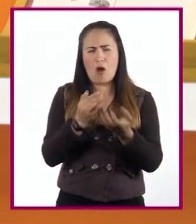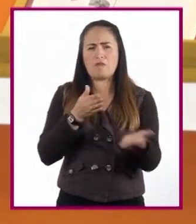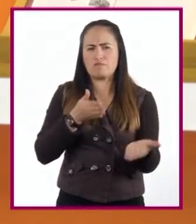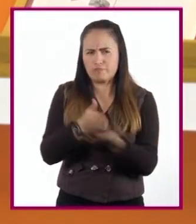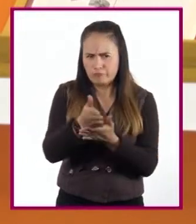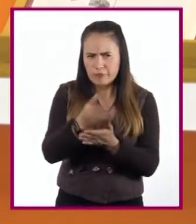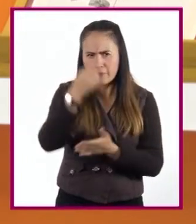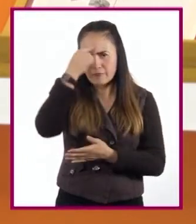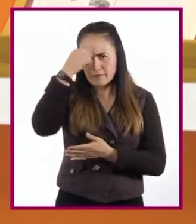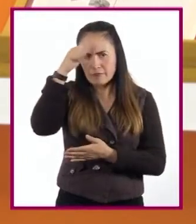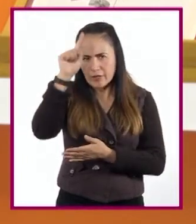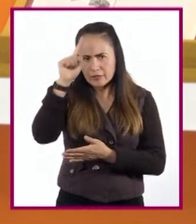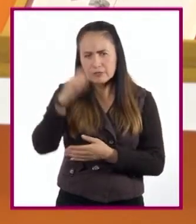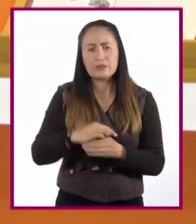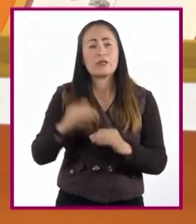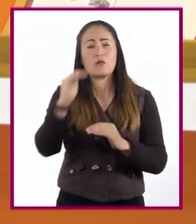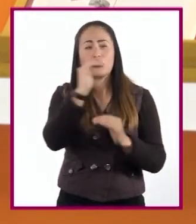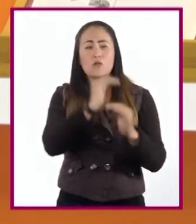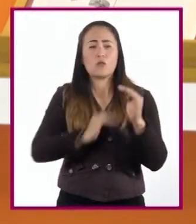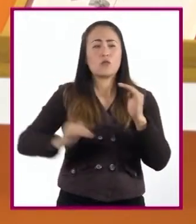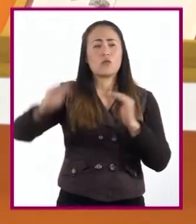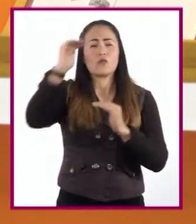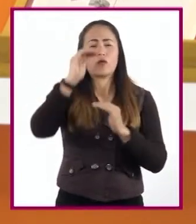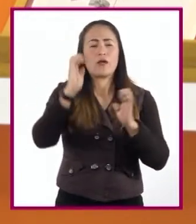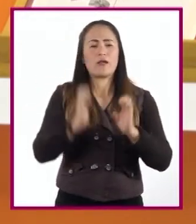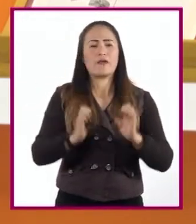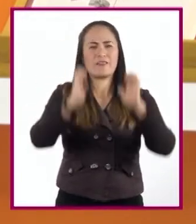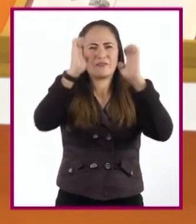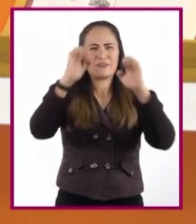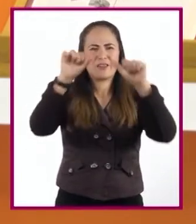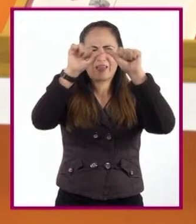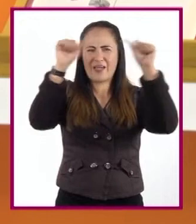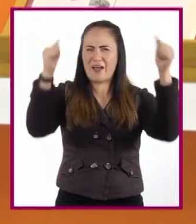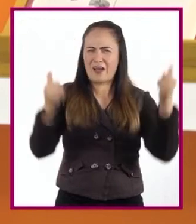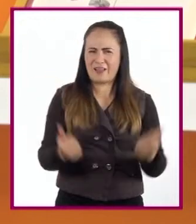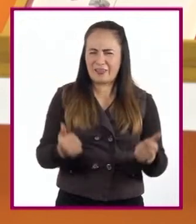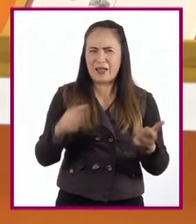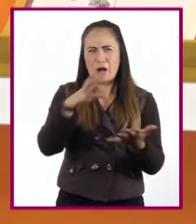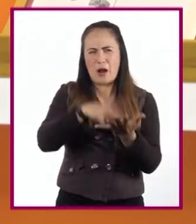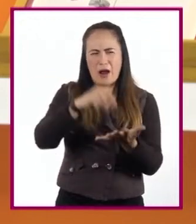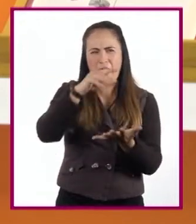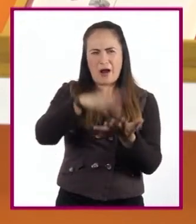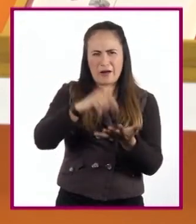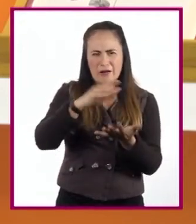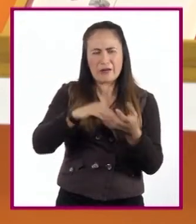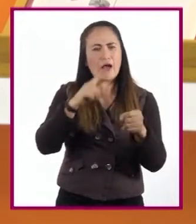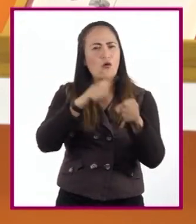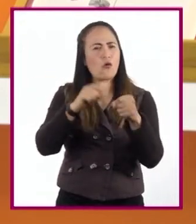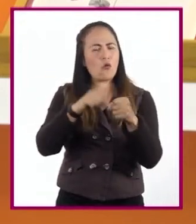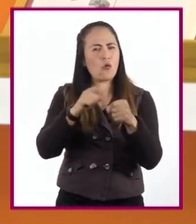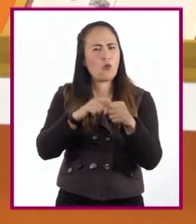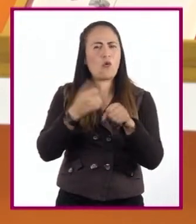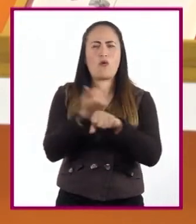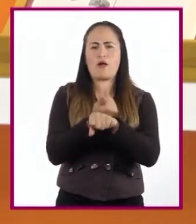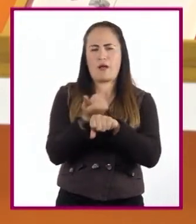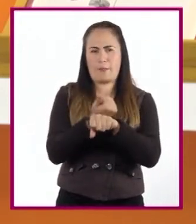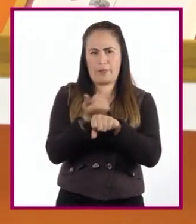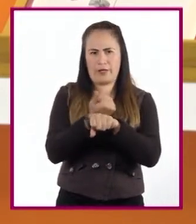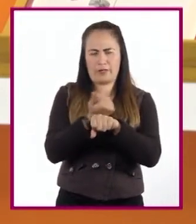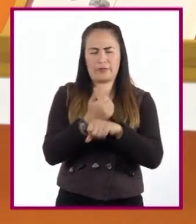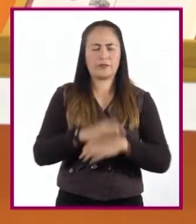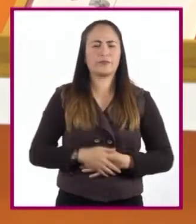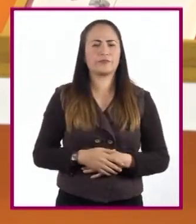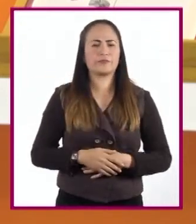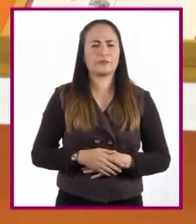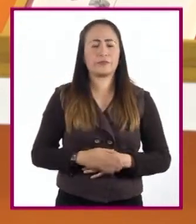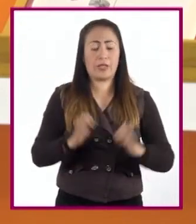mientras que en la cima del edificio se construyó un altar con arenas y arcillas compactadas de color amarillo. La